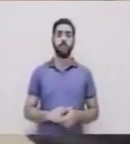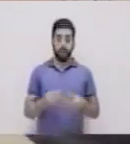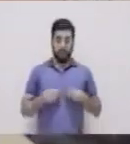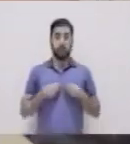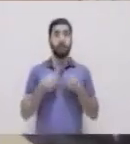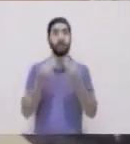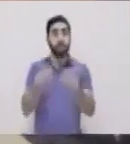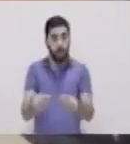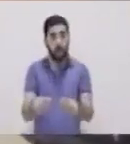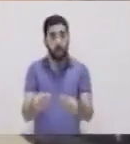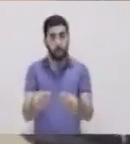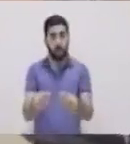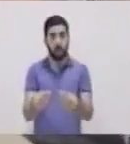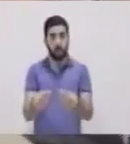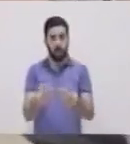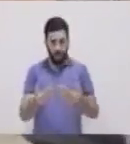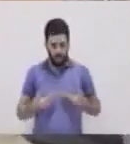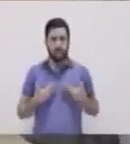Dar